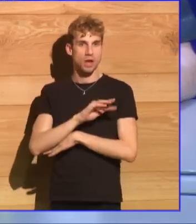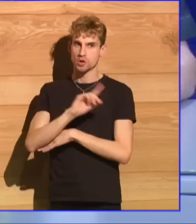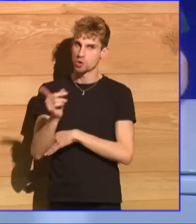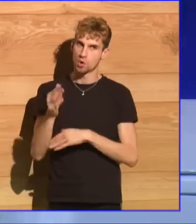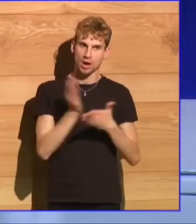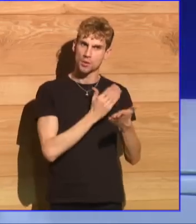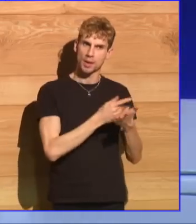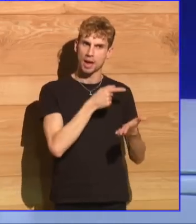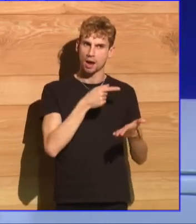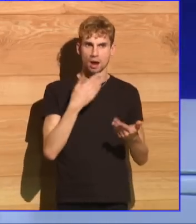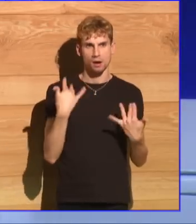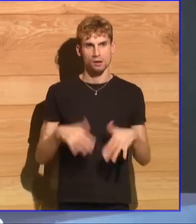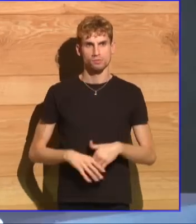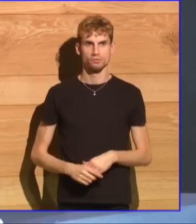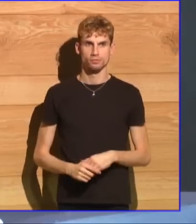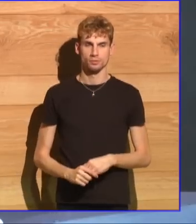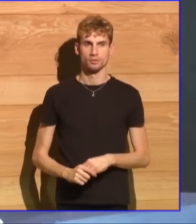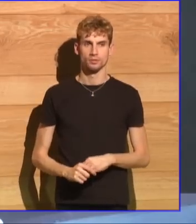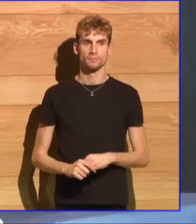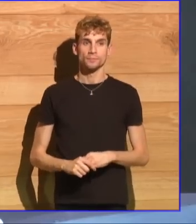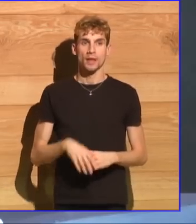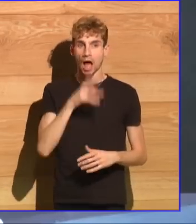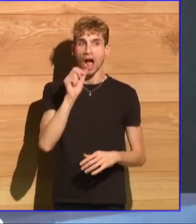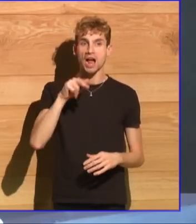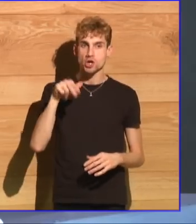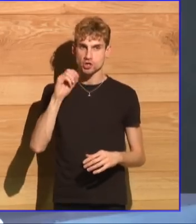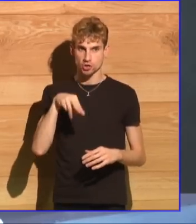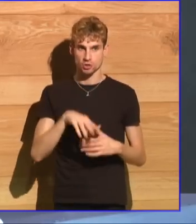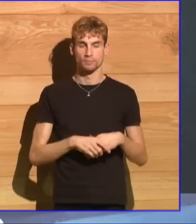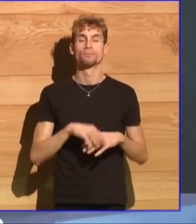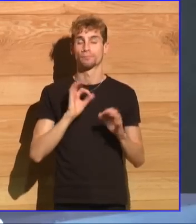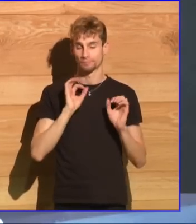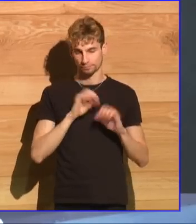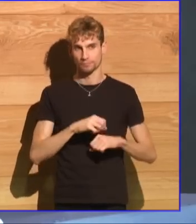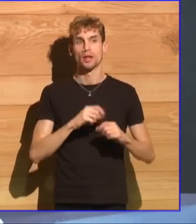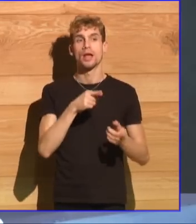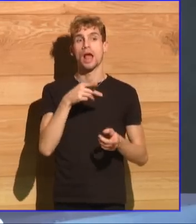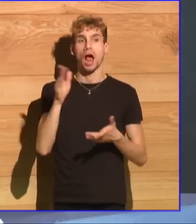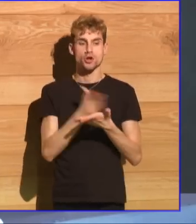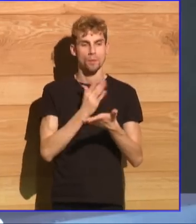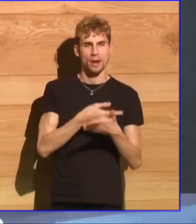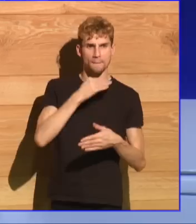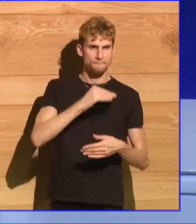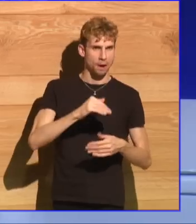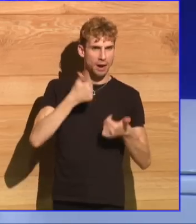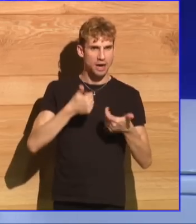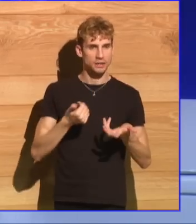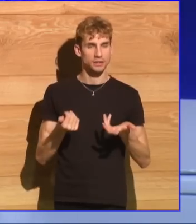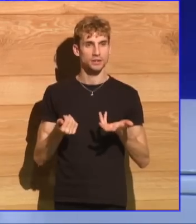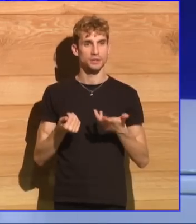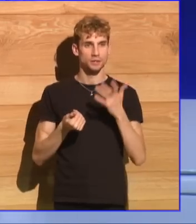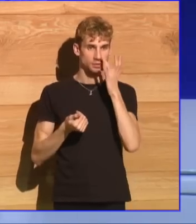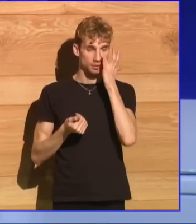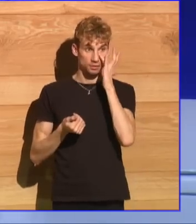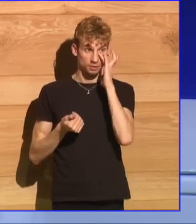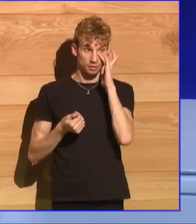Hammond. persona... Sí, el John perso- Hammond. El enconada. personaje de Hammond. En la novela es mucho más malvado. No le coges cariño. Se acerca más al